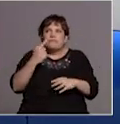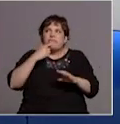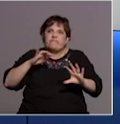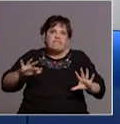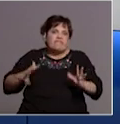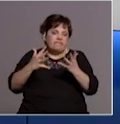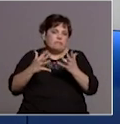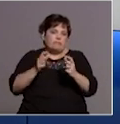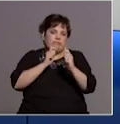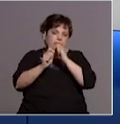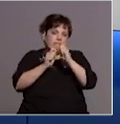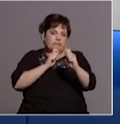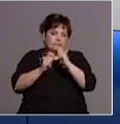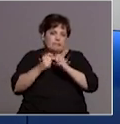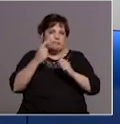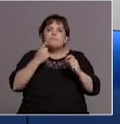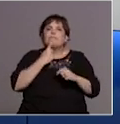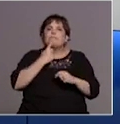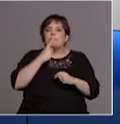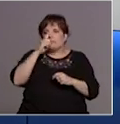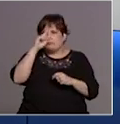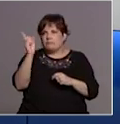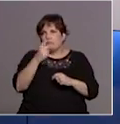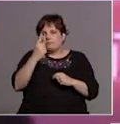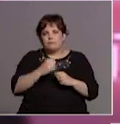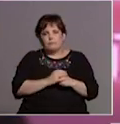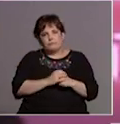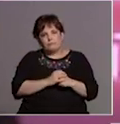en la entrevista que tendrá anclaje en política internacional